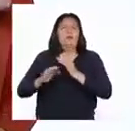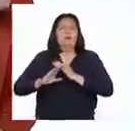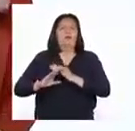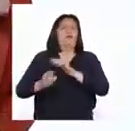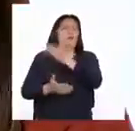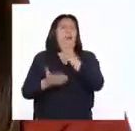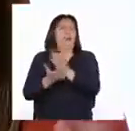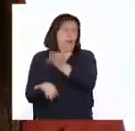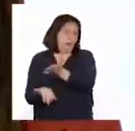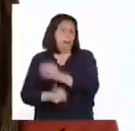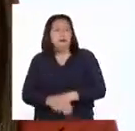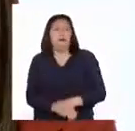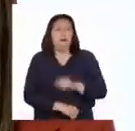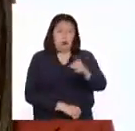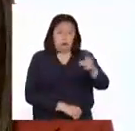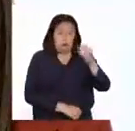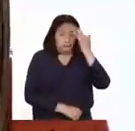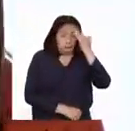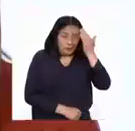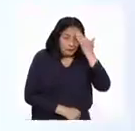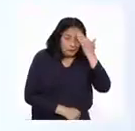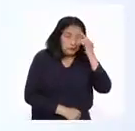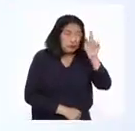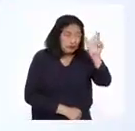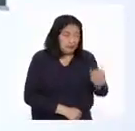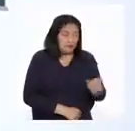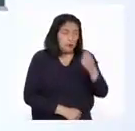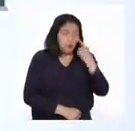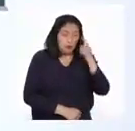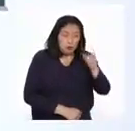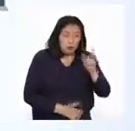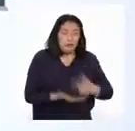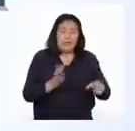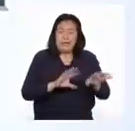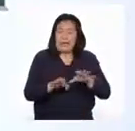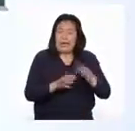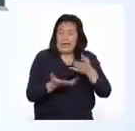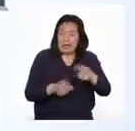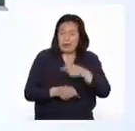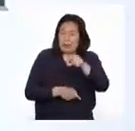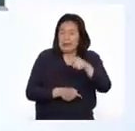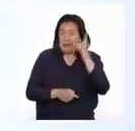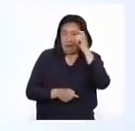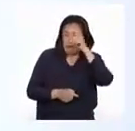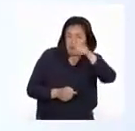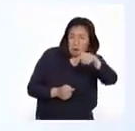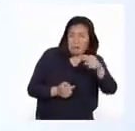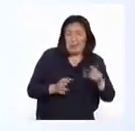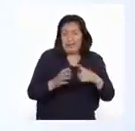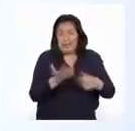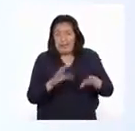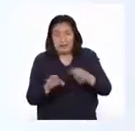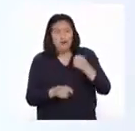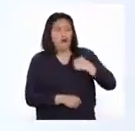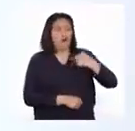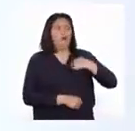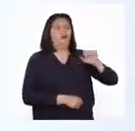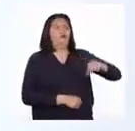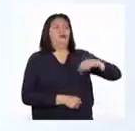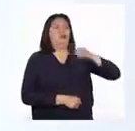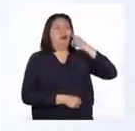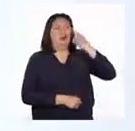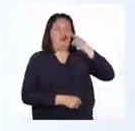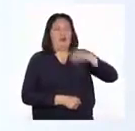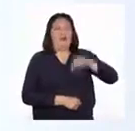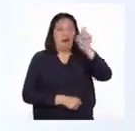un gran problema. ¿Conoces alguna persona que haya tomado acciones concretas frente a esta dificultad? Yo sí, conozco